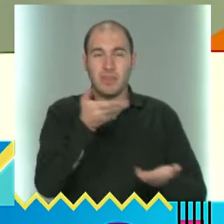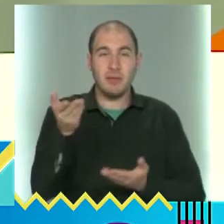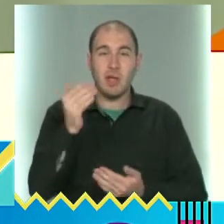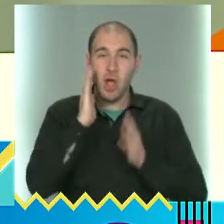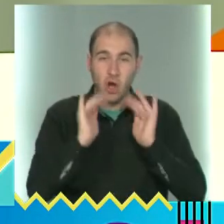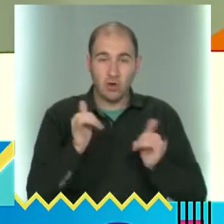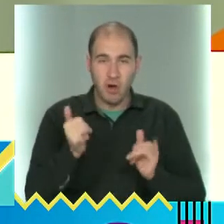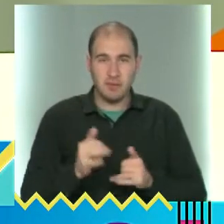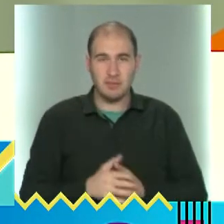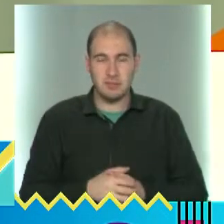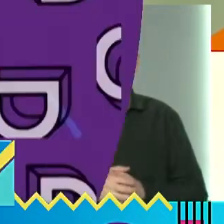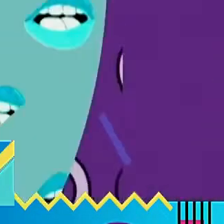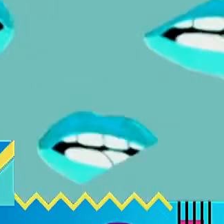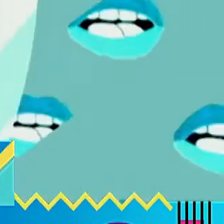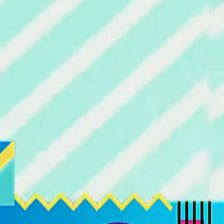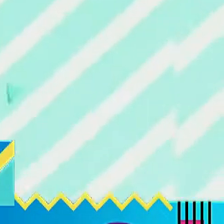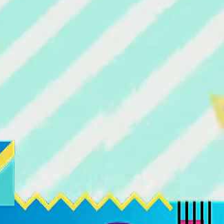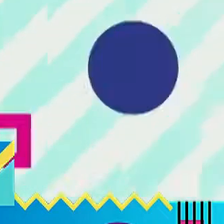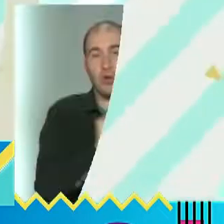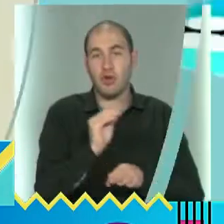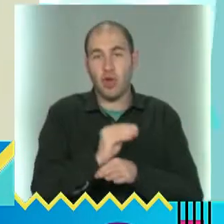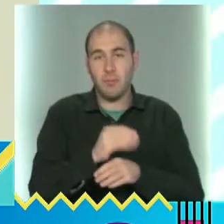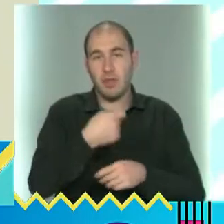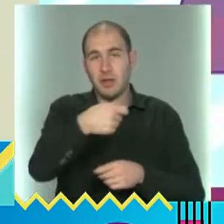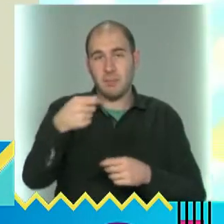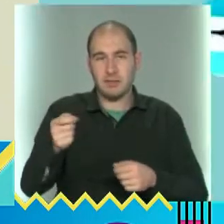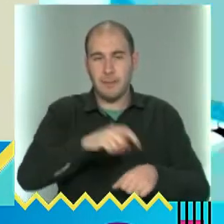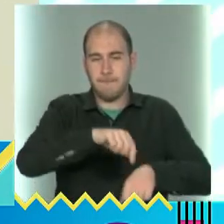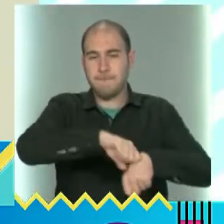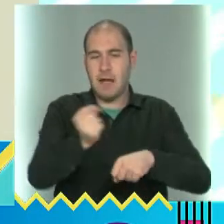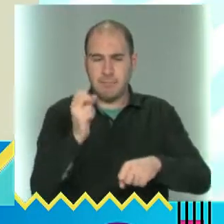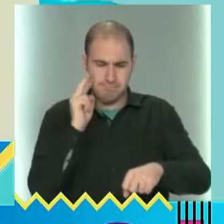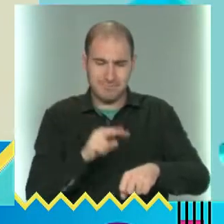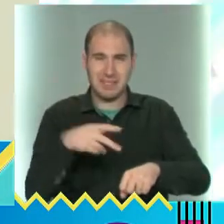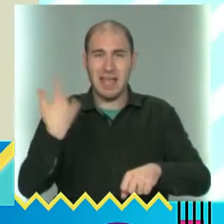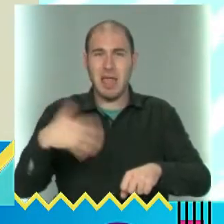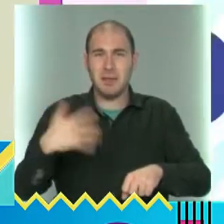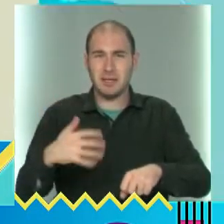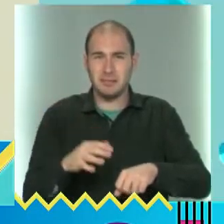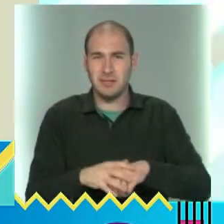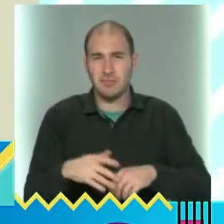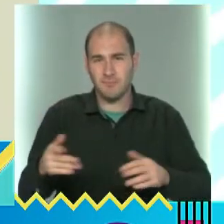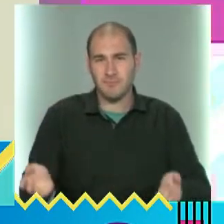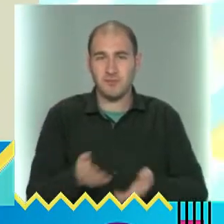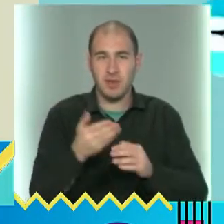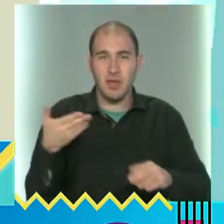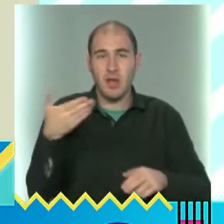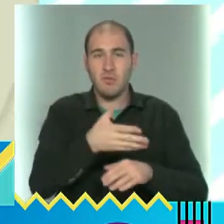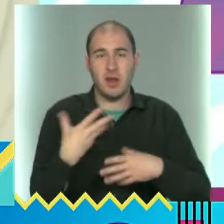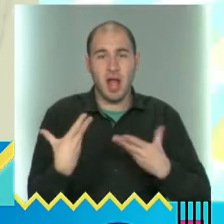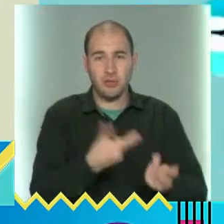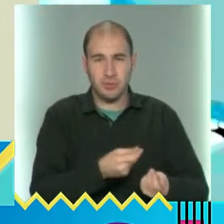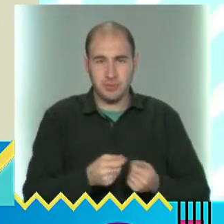hacía un delivery, repartía comida, tuvo una fractura expuesta y por supuesto el servicio de emergencia se activó y fueron a su